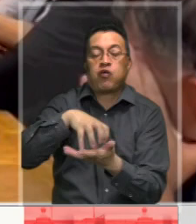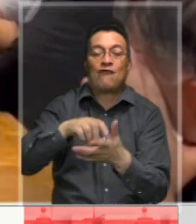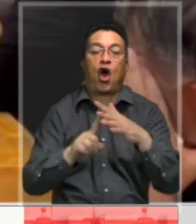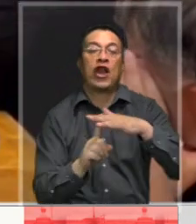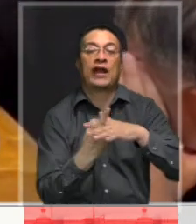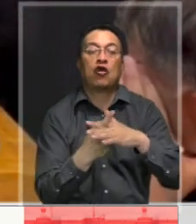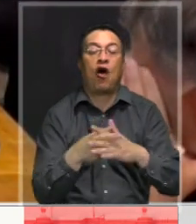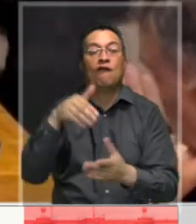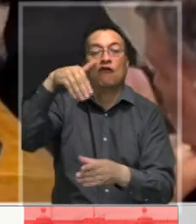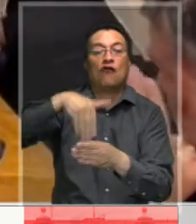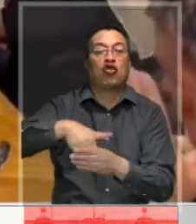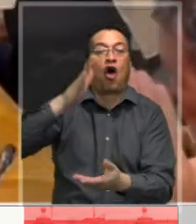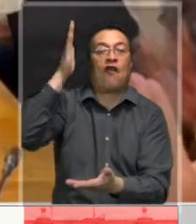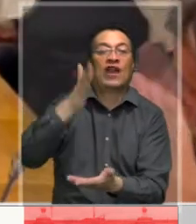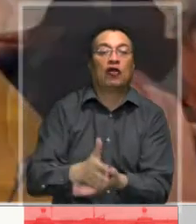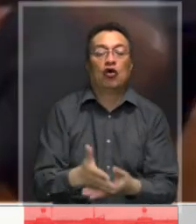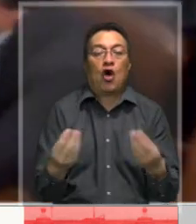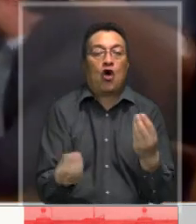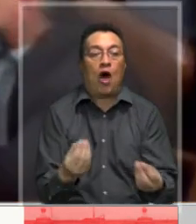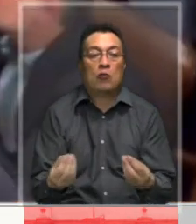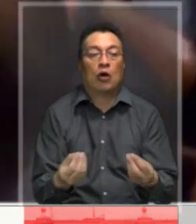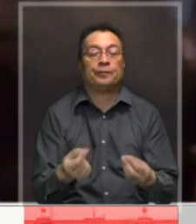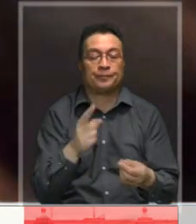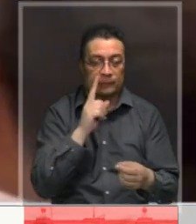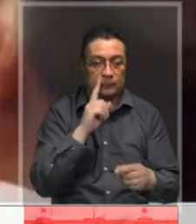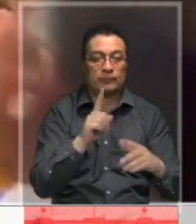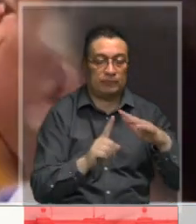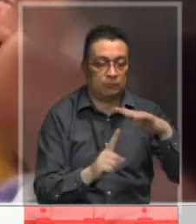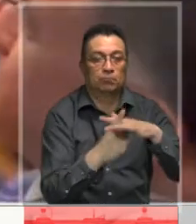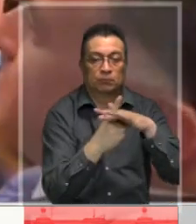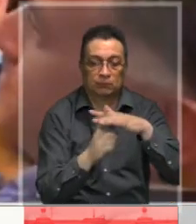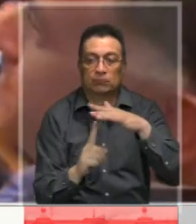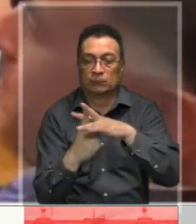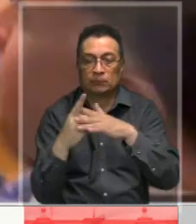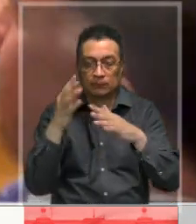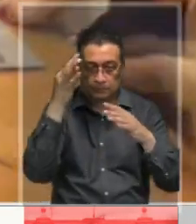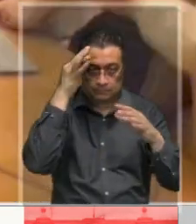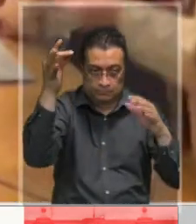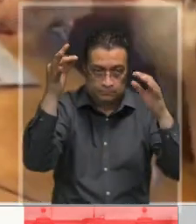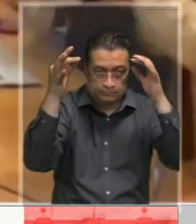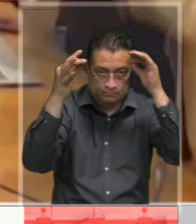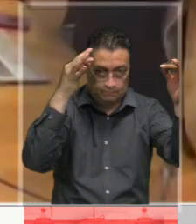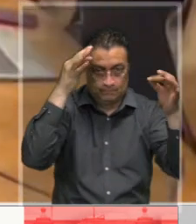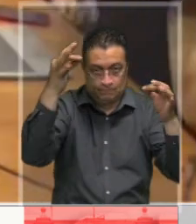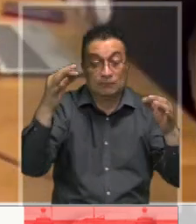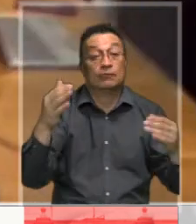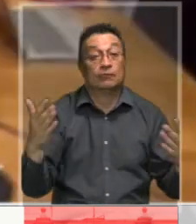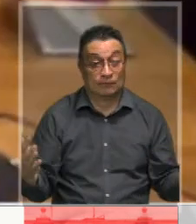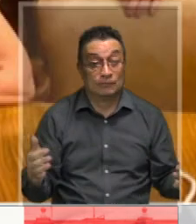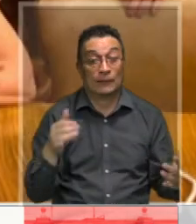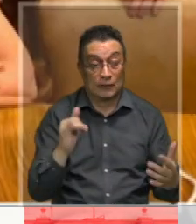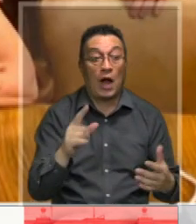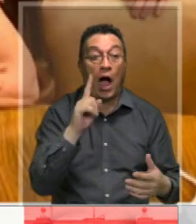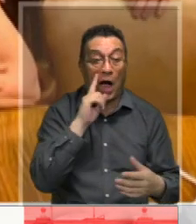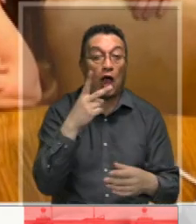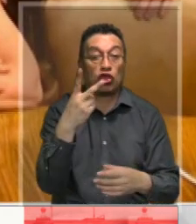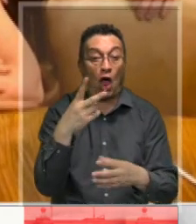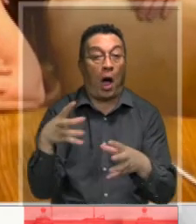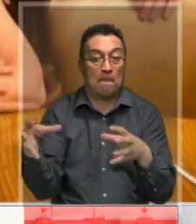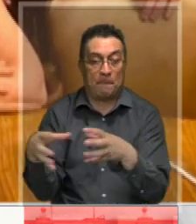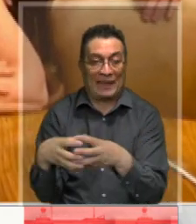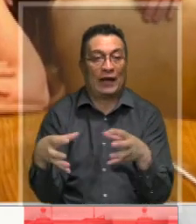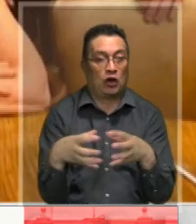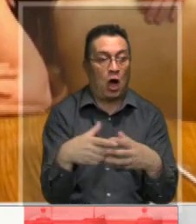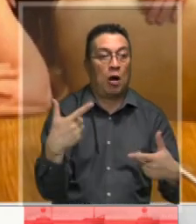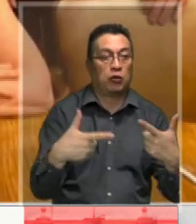voto obligatorio? Claro. Y empiezan a aparecer, perdona, Titi, los detalles. Y piensa que hay dos partidos que